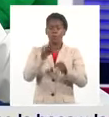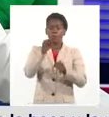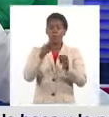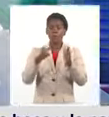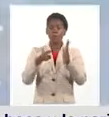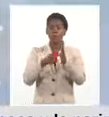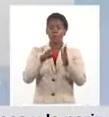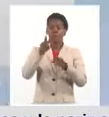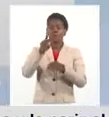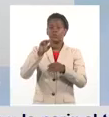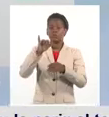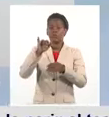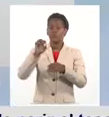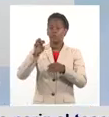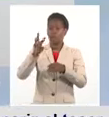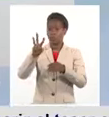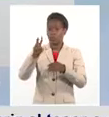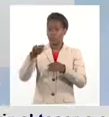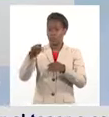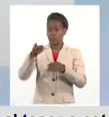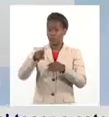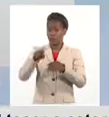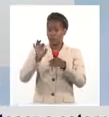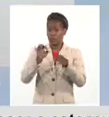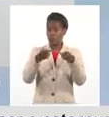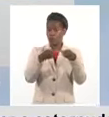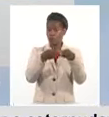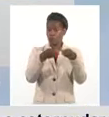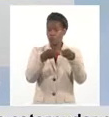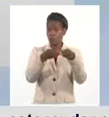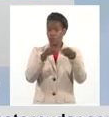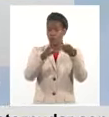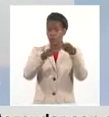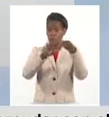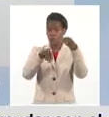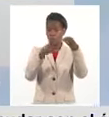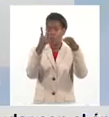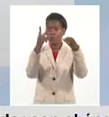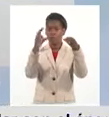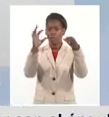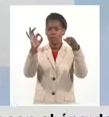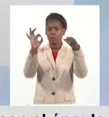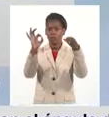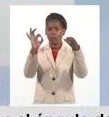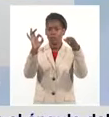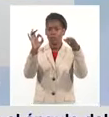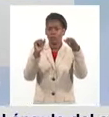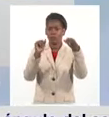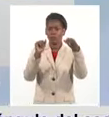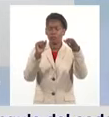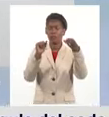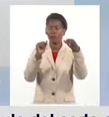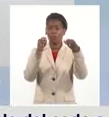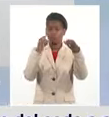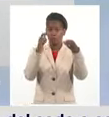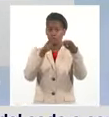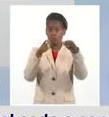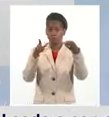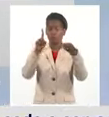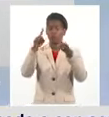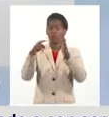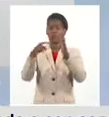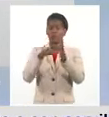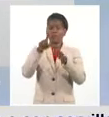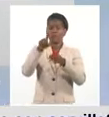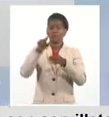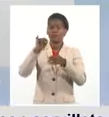1.263 pacientes diagnosticados ayer con menos de 20 años de edad y 1.163,